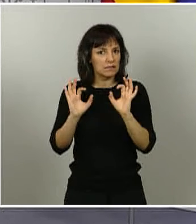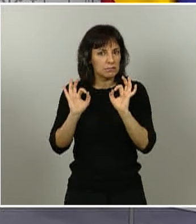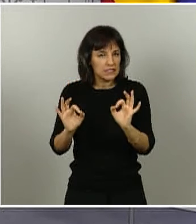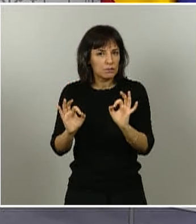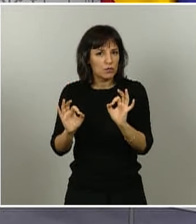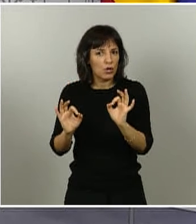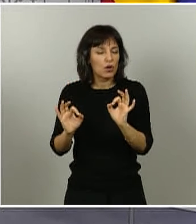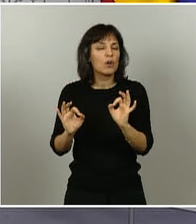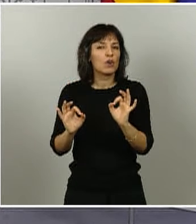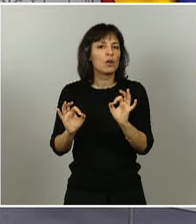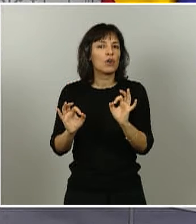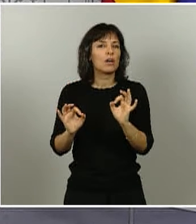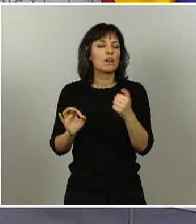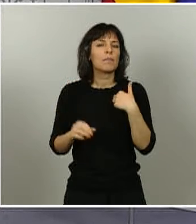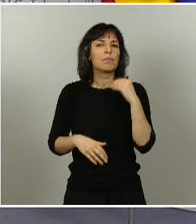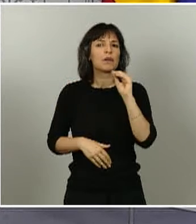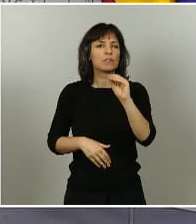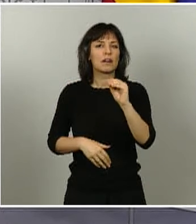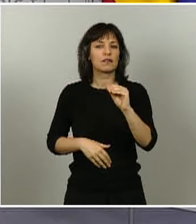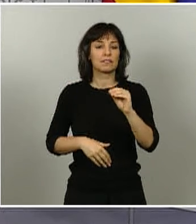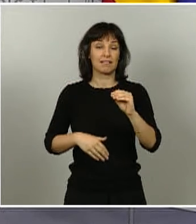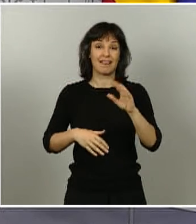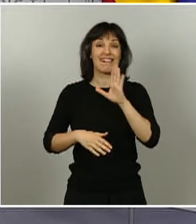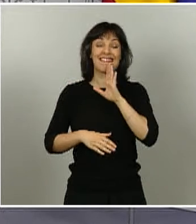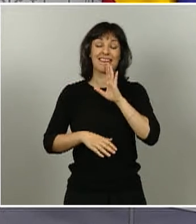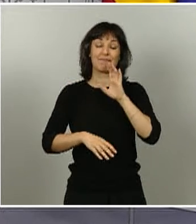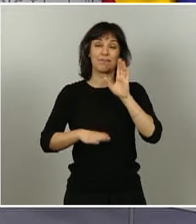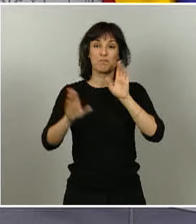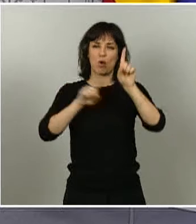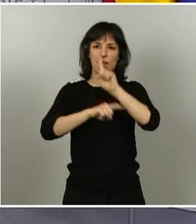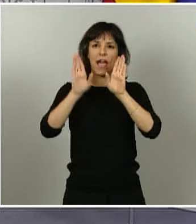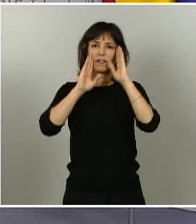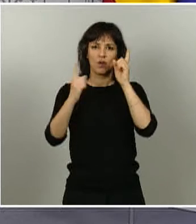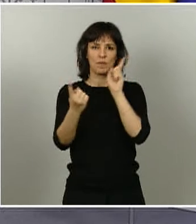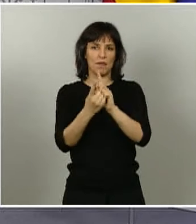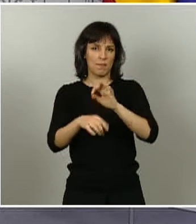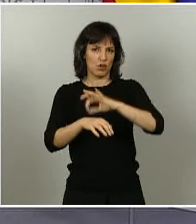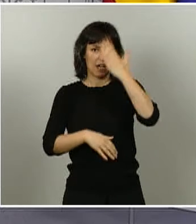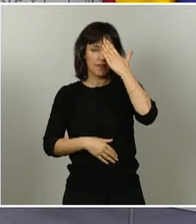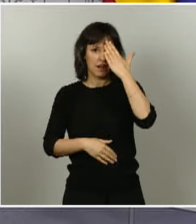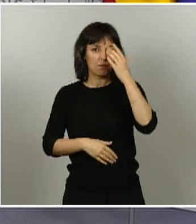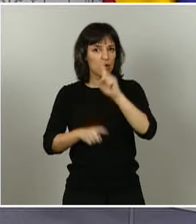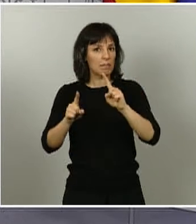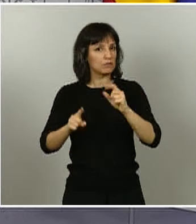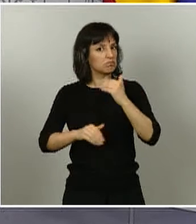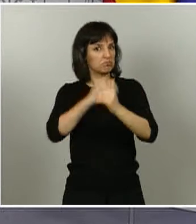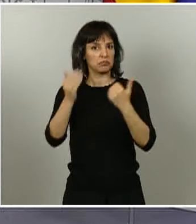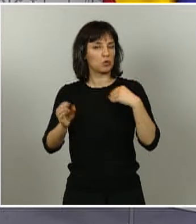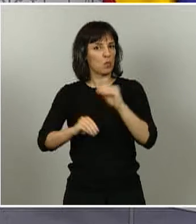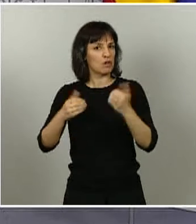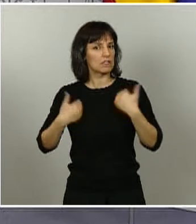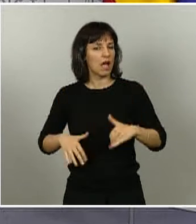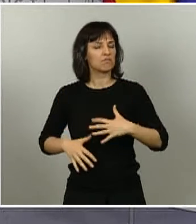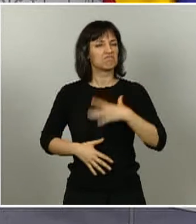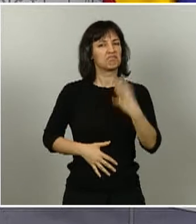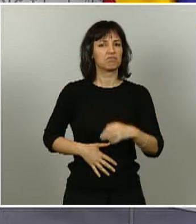los problemas que tenía en atención primaria. ¿Está preparada para detectar casos sospechosos y hacer seguimientos? Y también, ¿qué opina de las